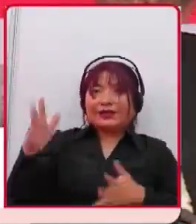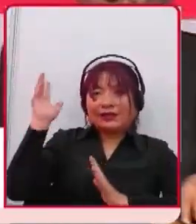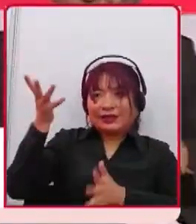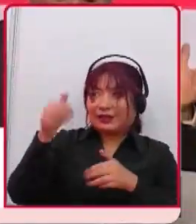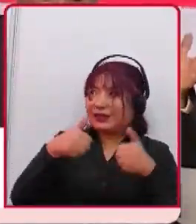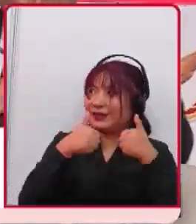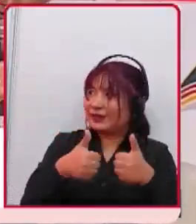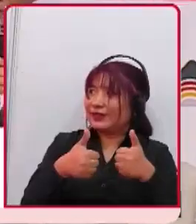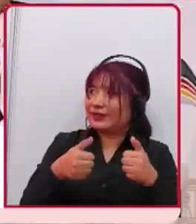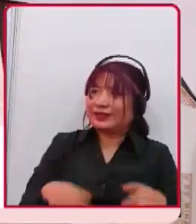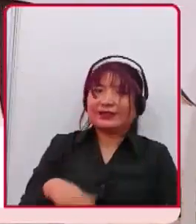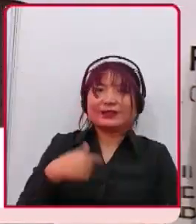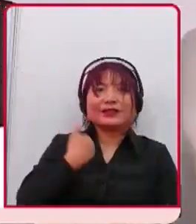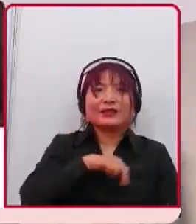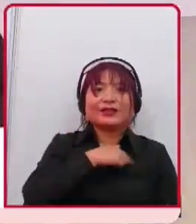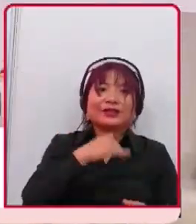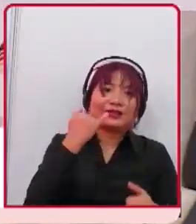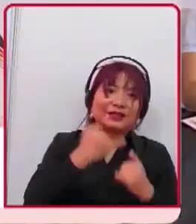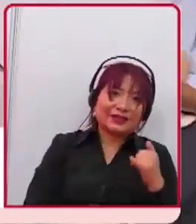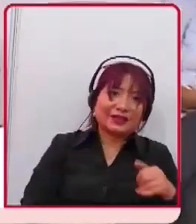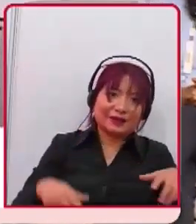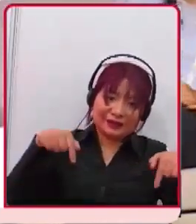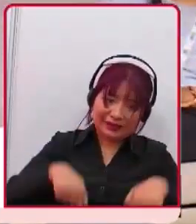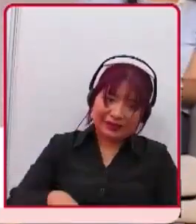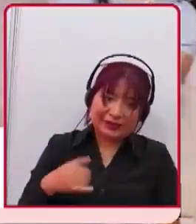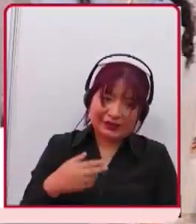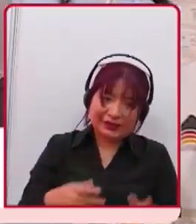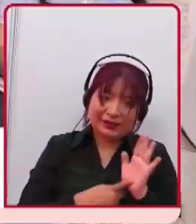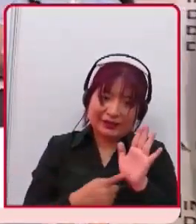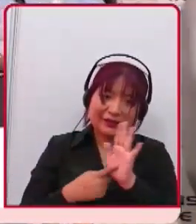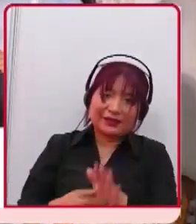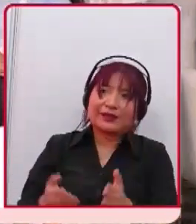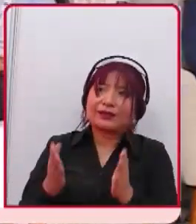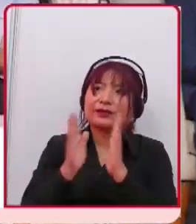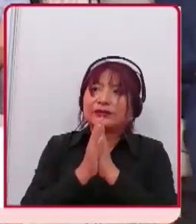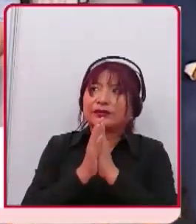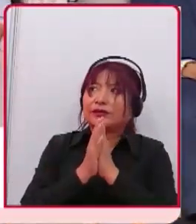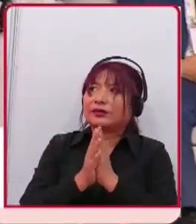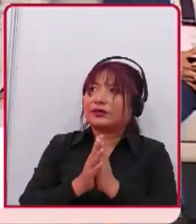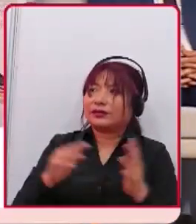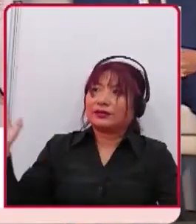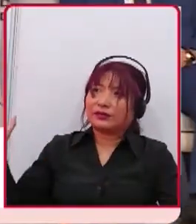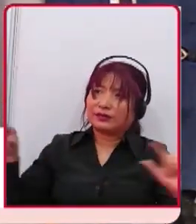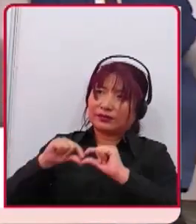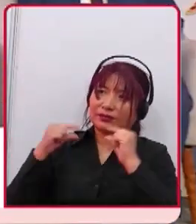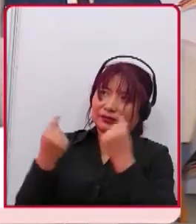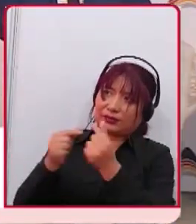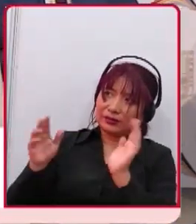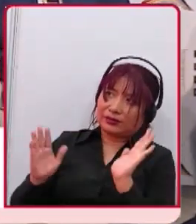presentación. Y con eso terminamos esta serie de presentaciones y les voy a pedir por favor, nos agrupemos